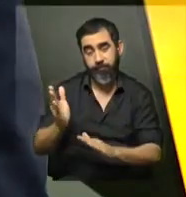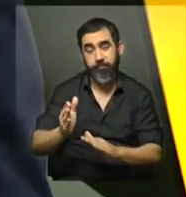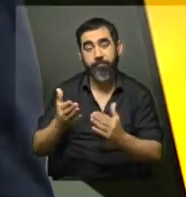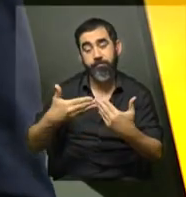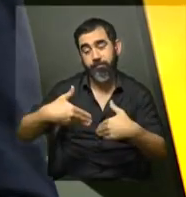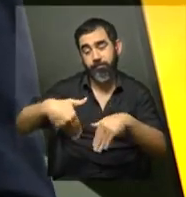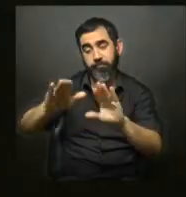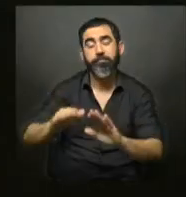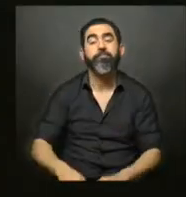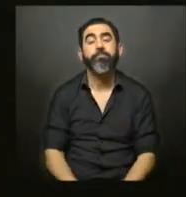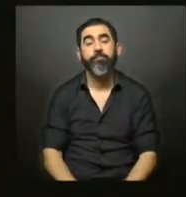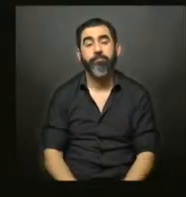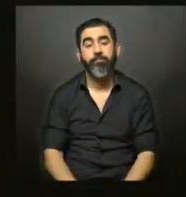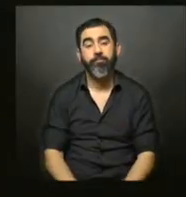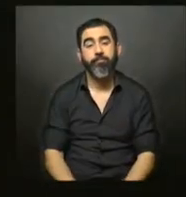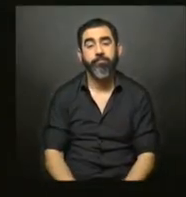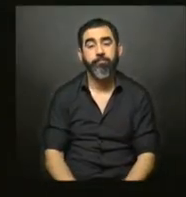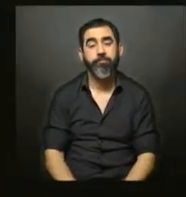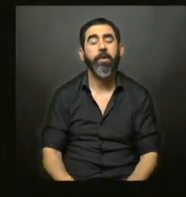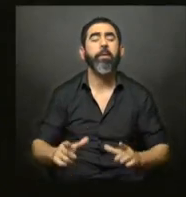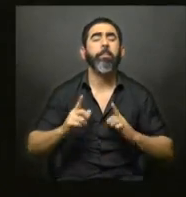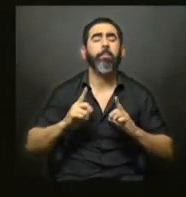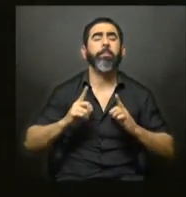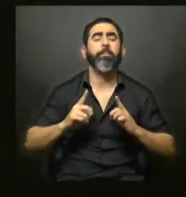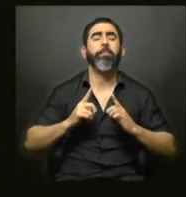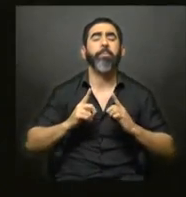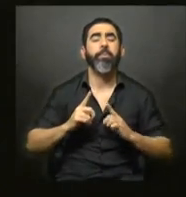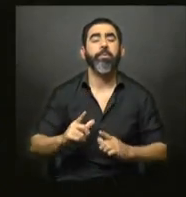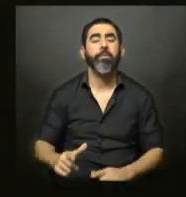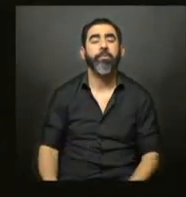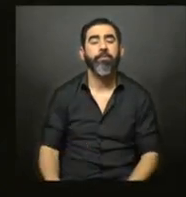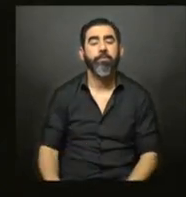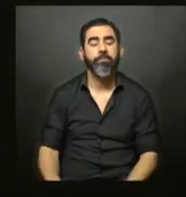los dejo. ¡Newton, espera! ¡Espera, no. Newton!